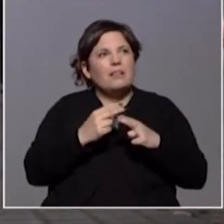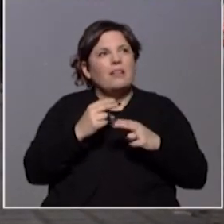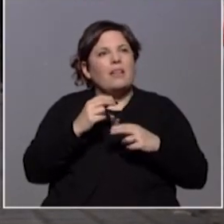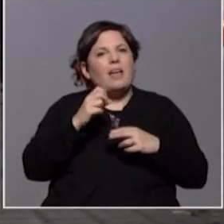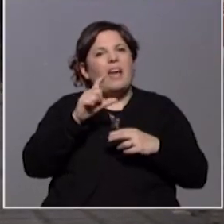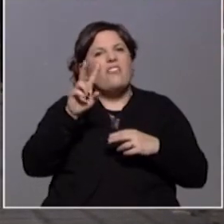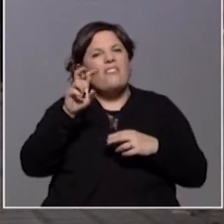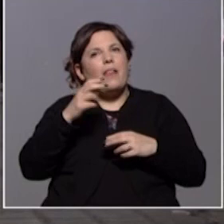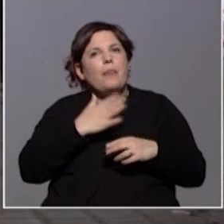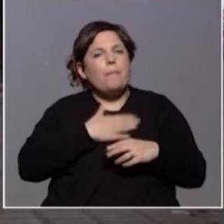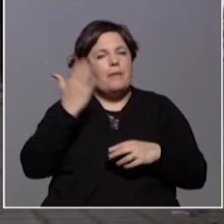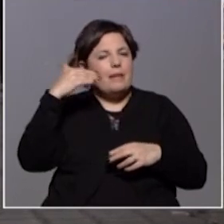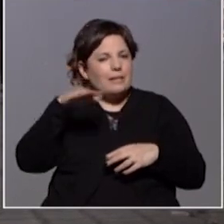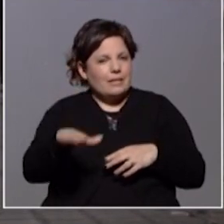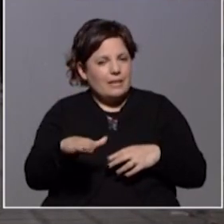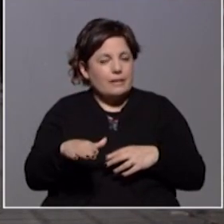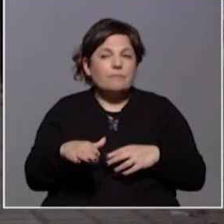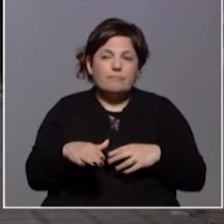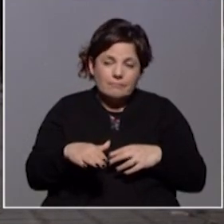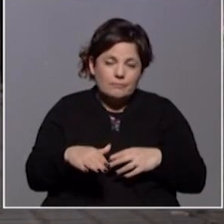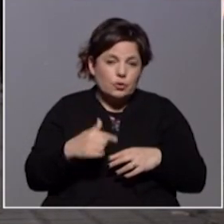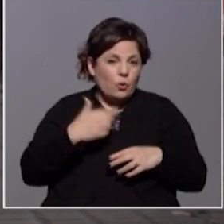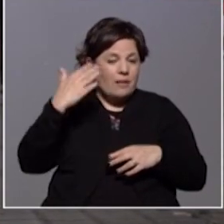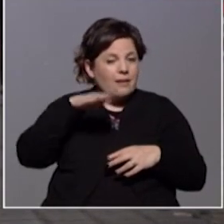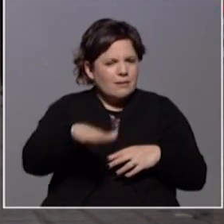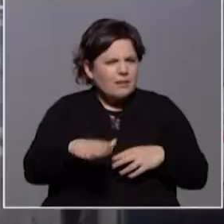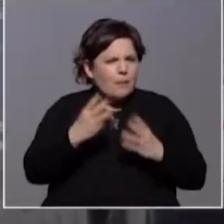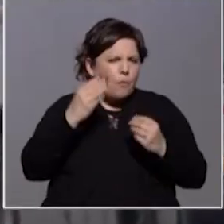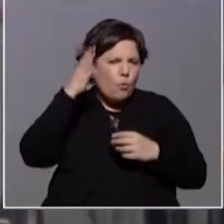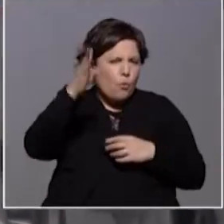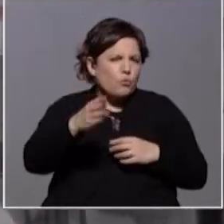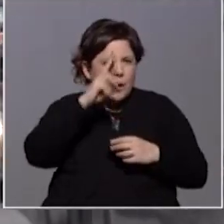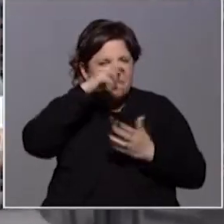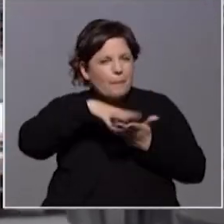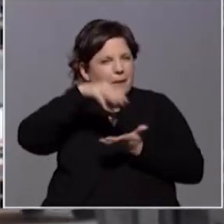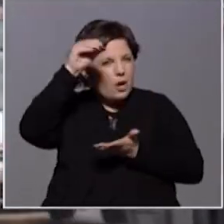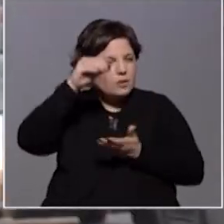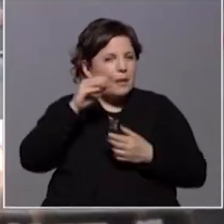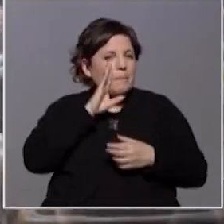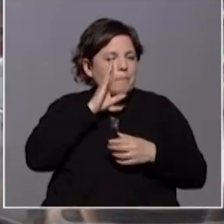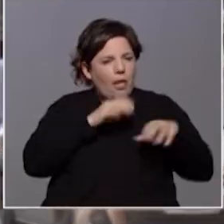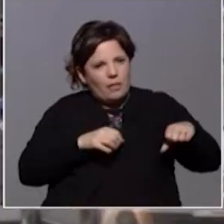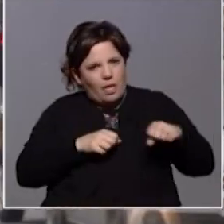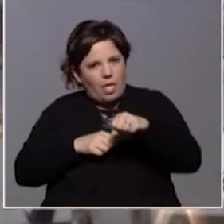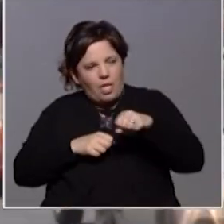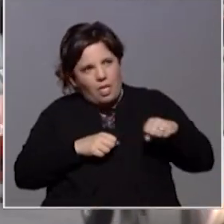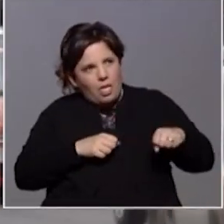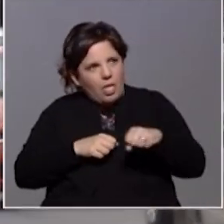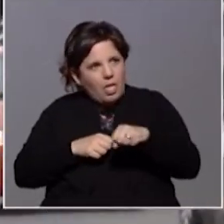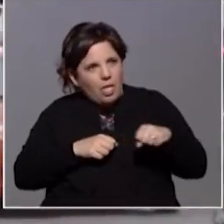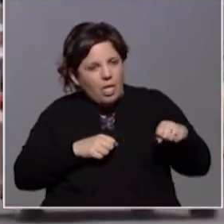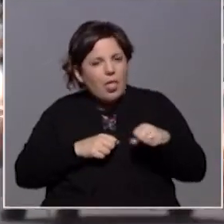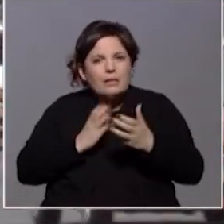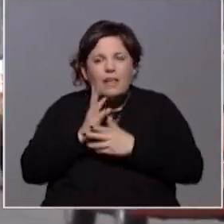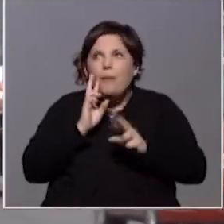Verde de mi Niñez. De mi niñez, exactamente, porque yo de niña venía mucho al Pereira Rosell, que mi madre me traía allí para atenderme, y bueno,